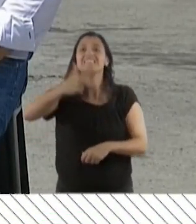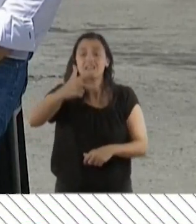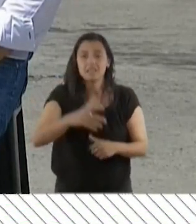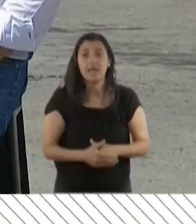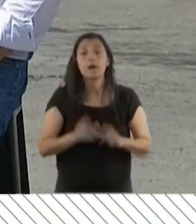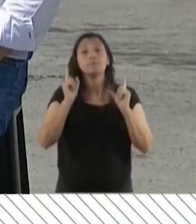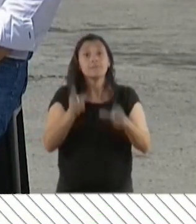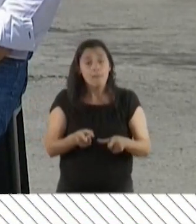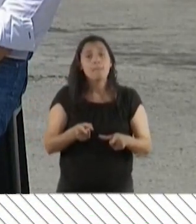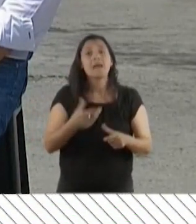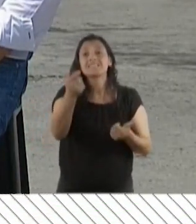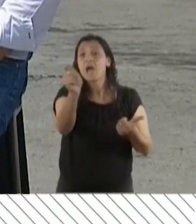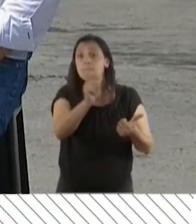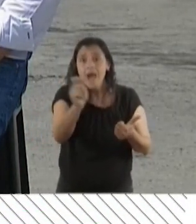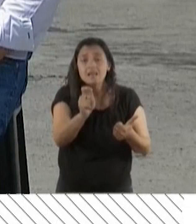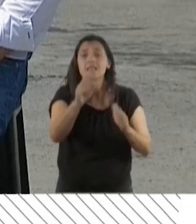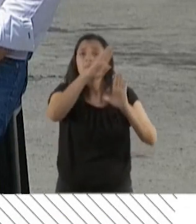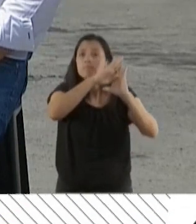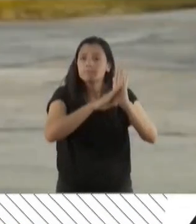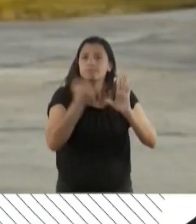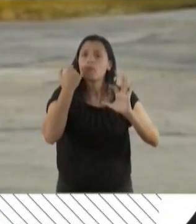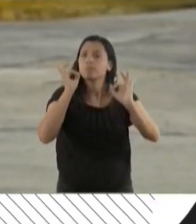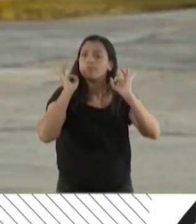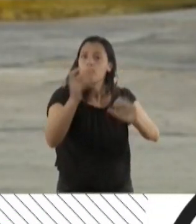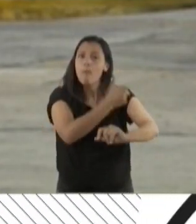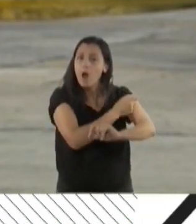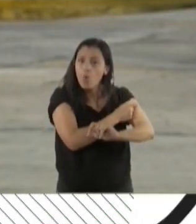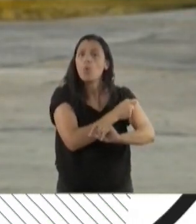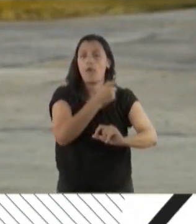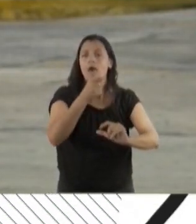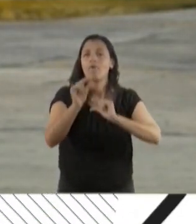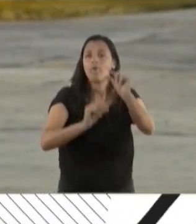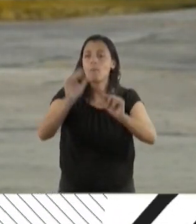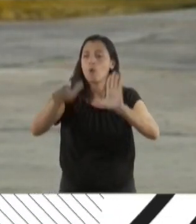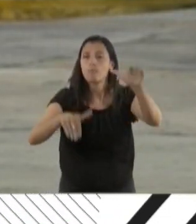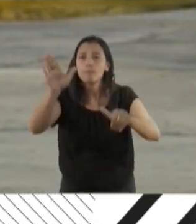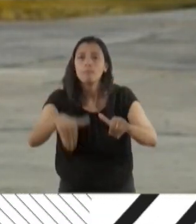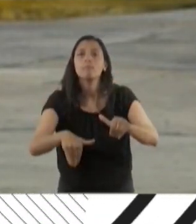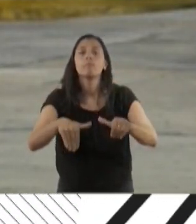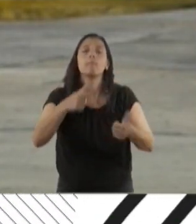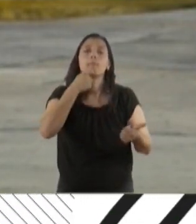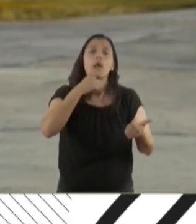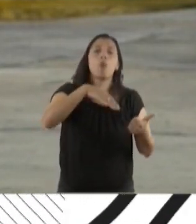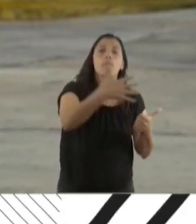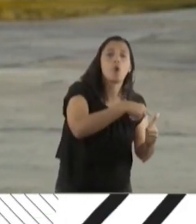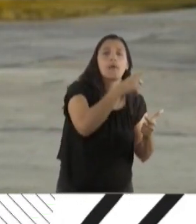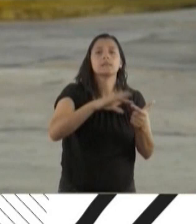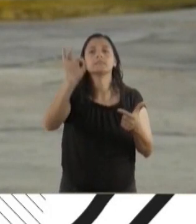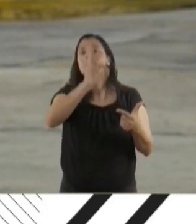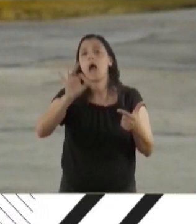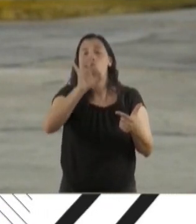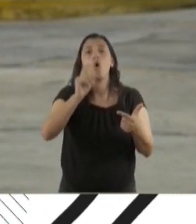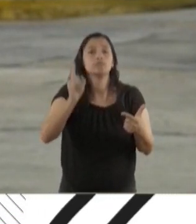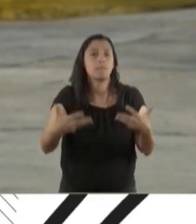cumpliendo 6 meses del esquema completo y se va a ir convocando en función de los planes provinciales y por